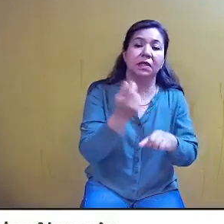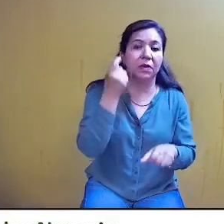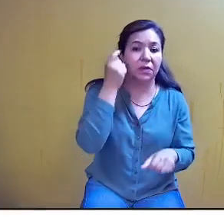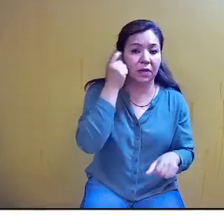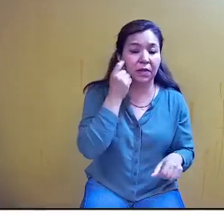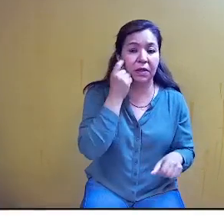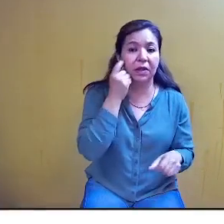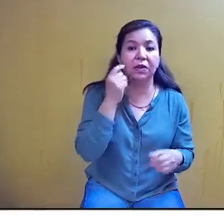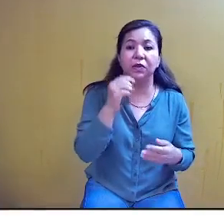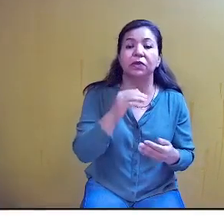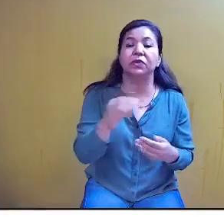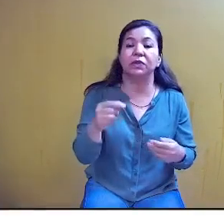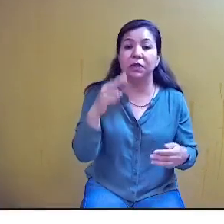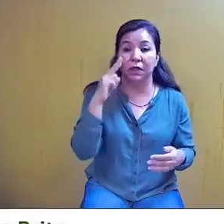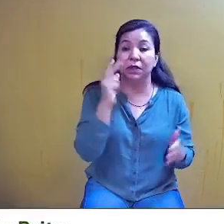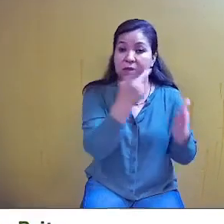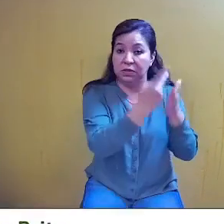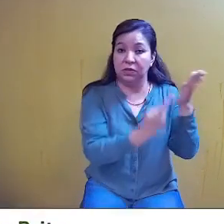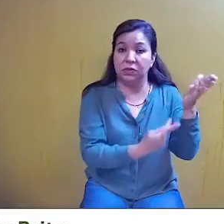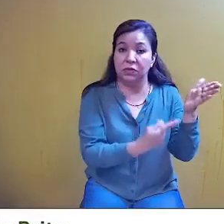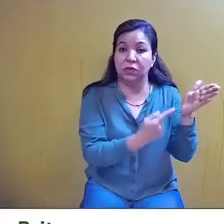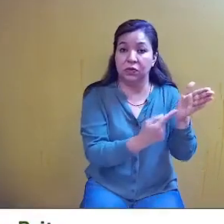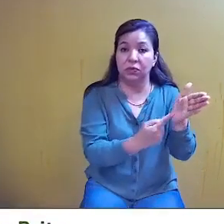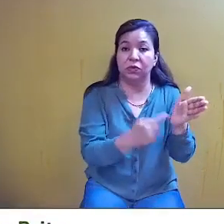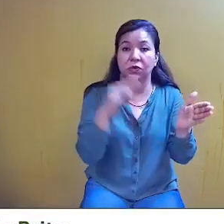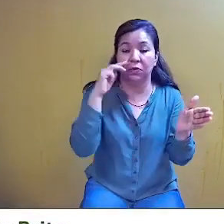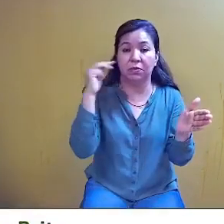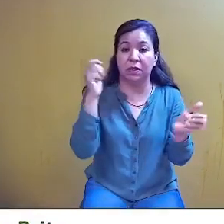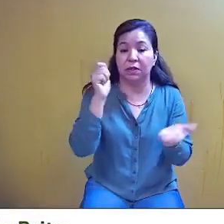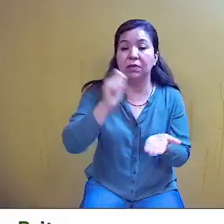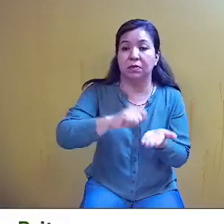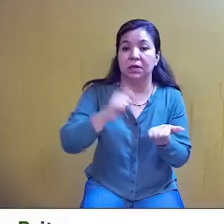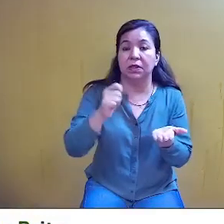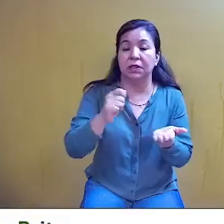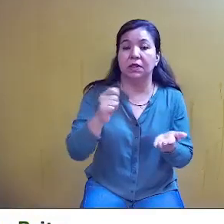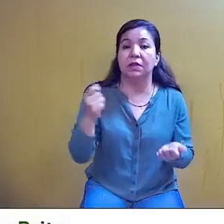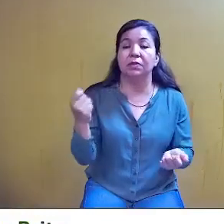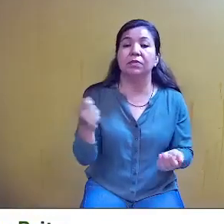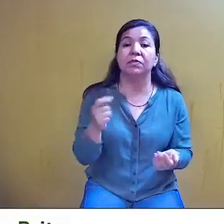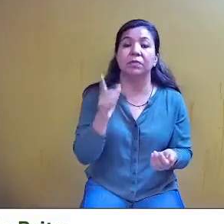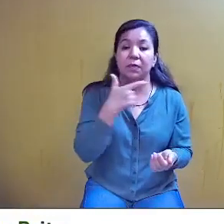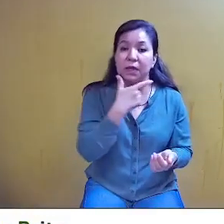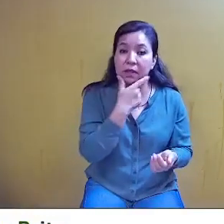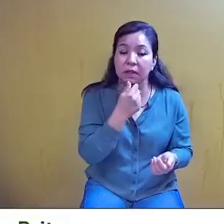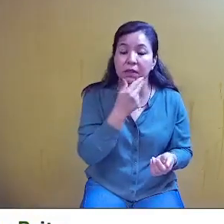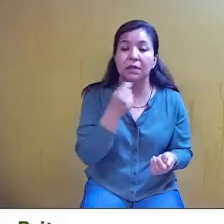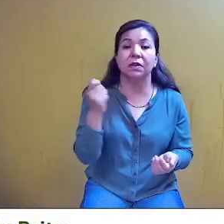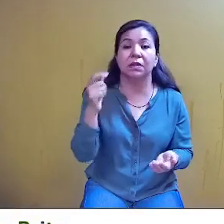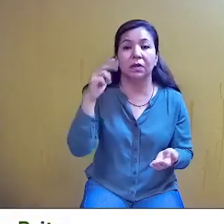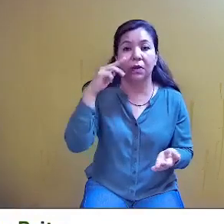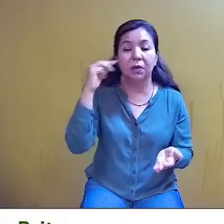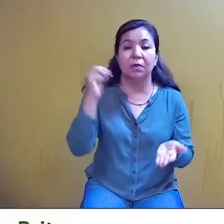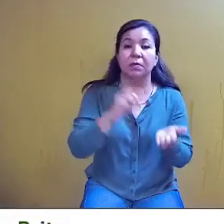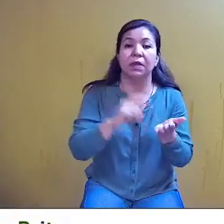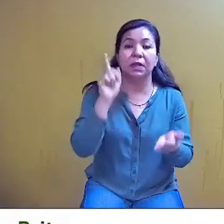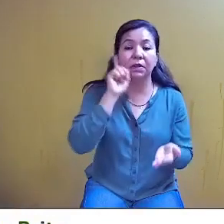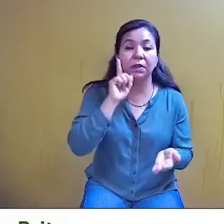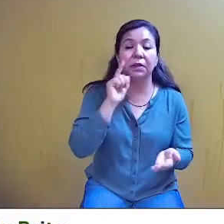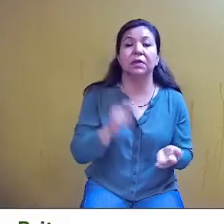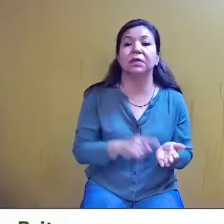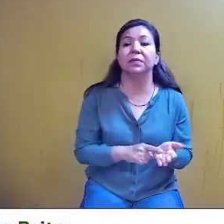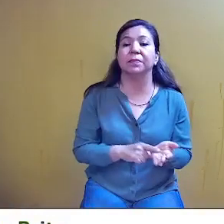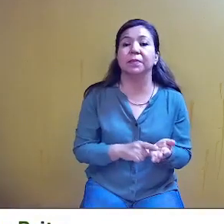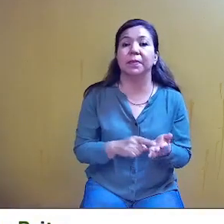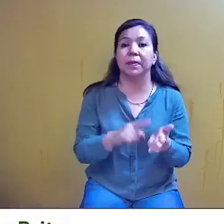magistrado. Muchas gracias, señor secretario, magistrada, magistrado. En la presente sesión de resolución,